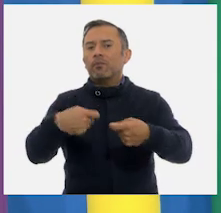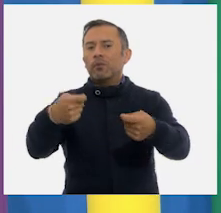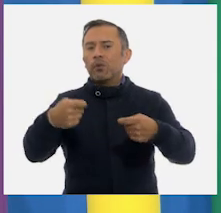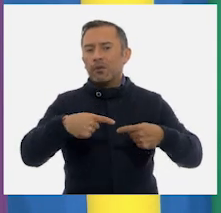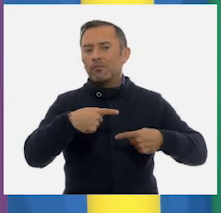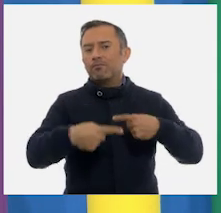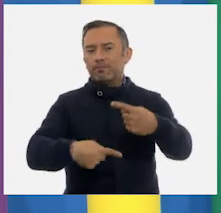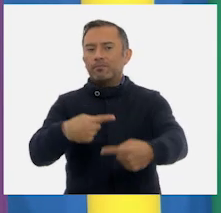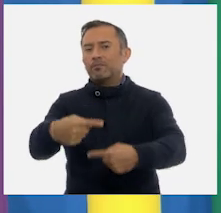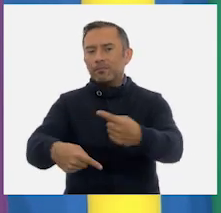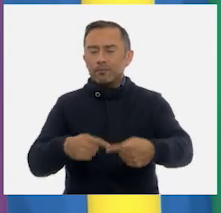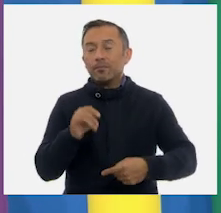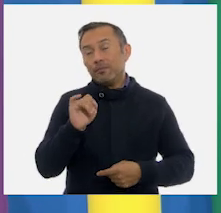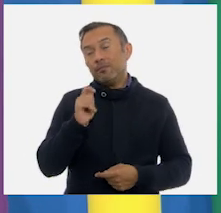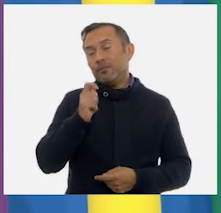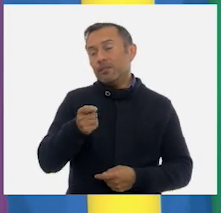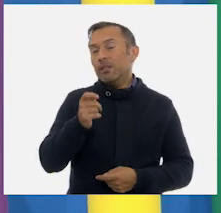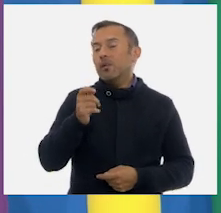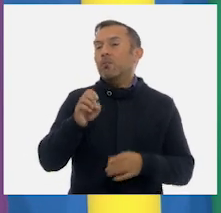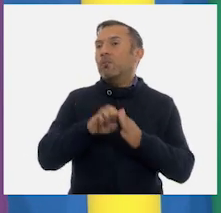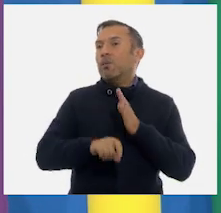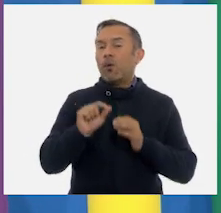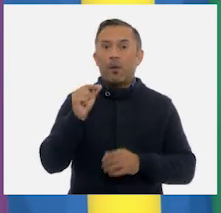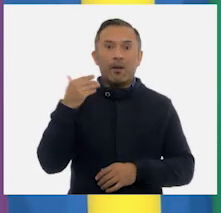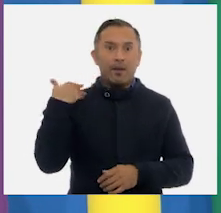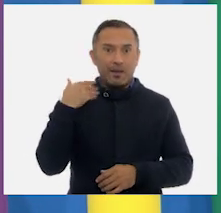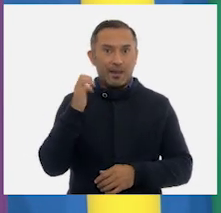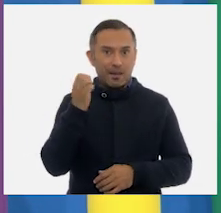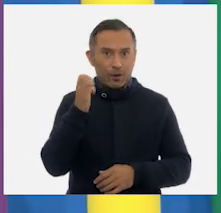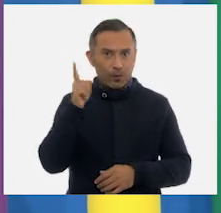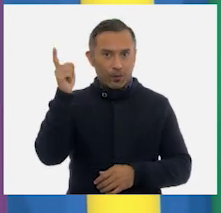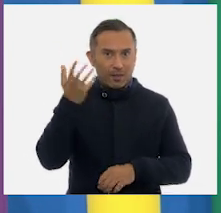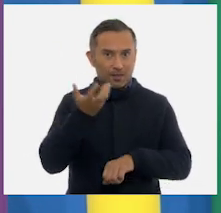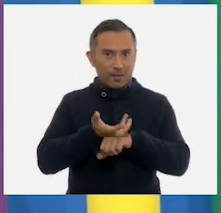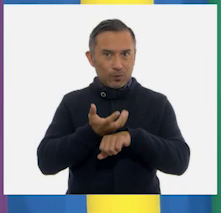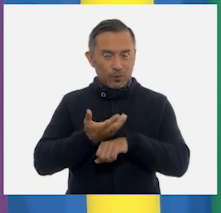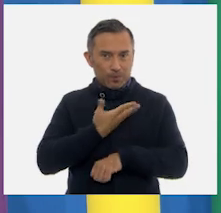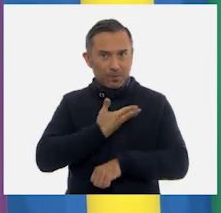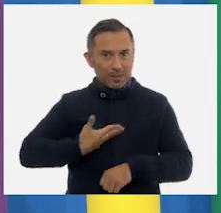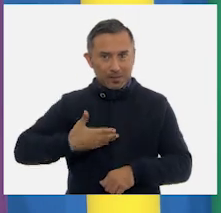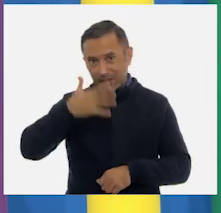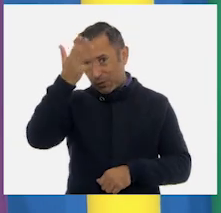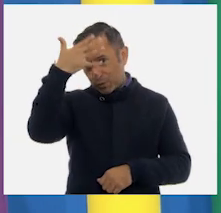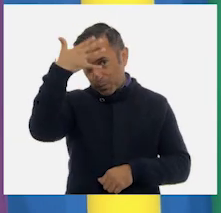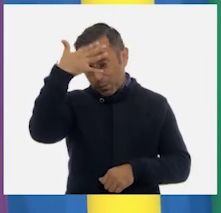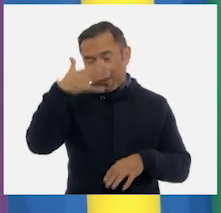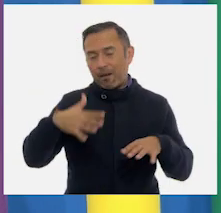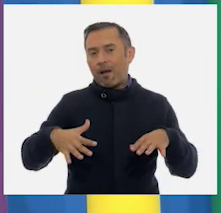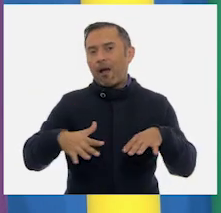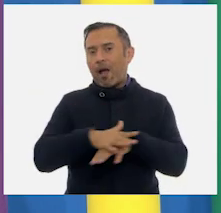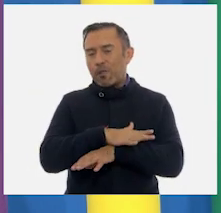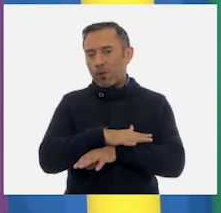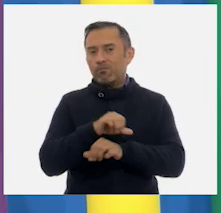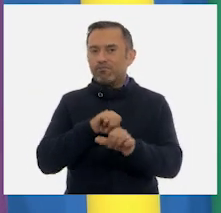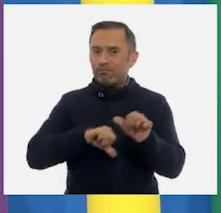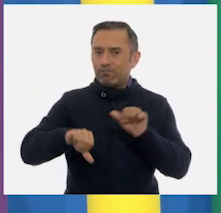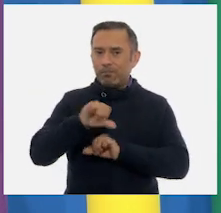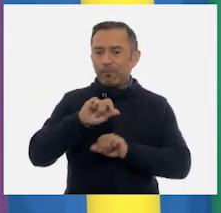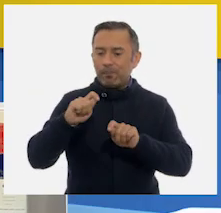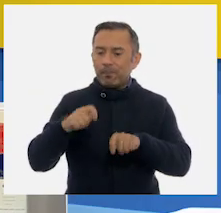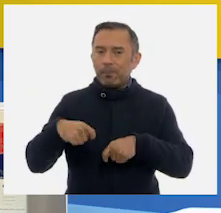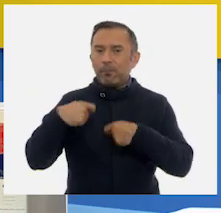de presidente, que por ejemplo lo vimos en enero en Estados Unidos, del cambio del presidente Donald Trump al que acaba de entrar Joe